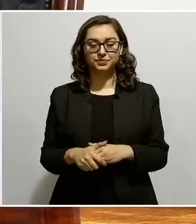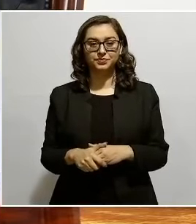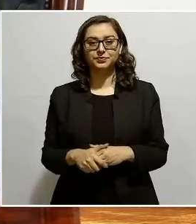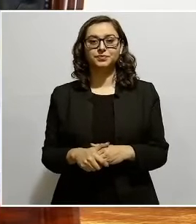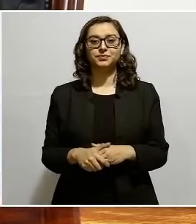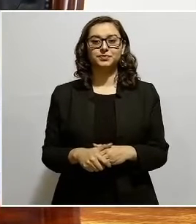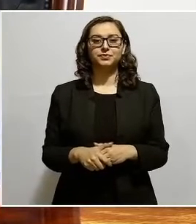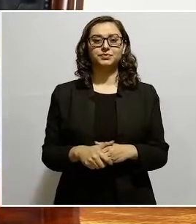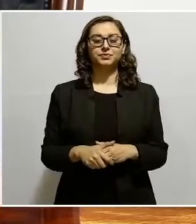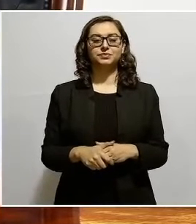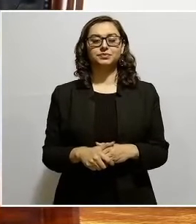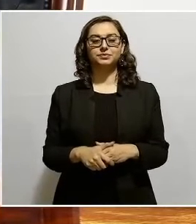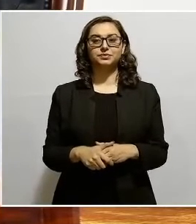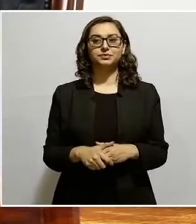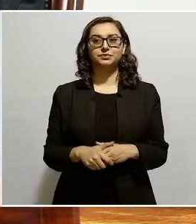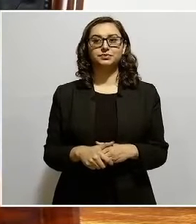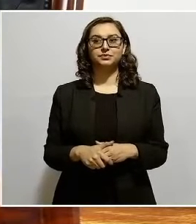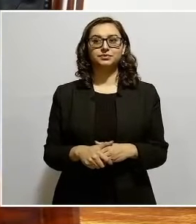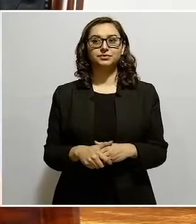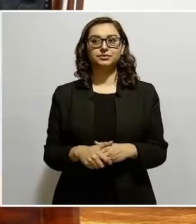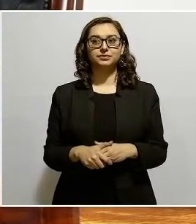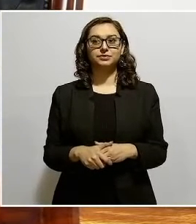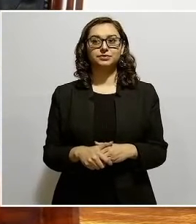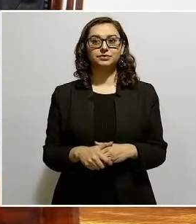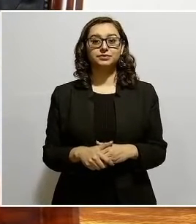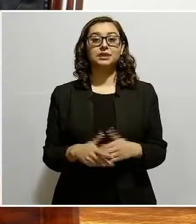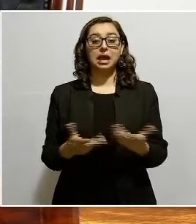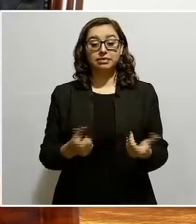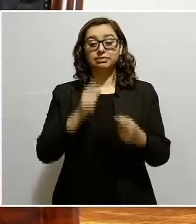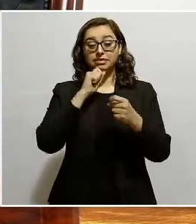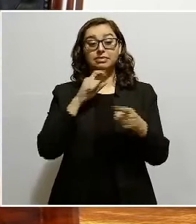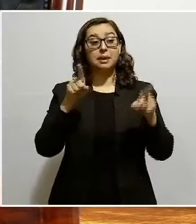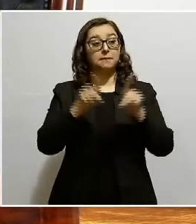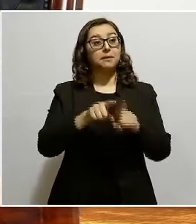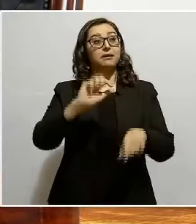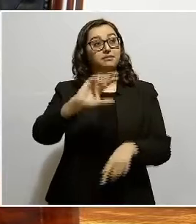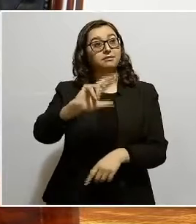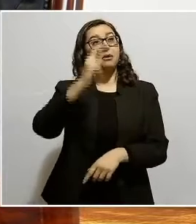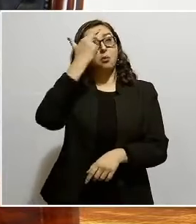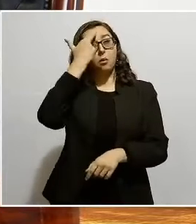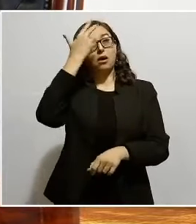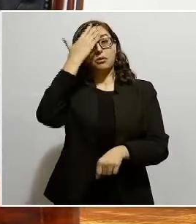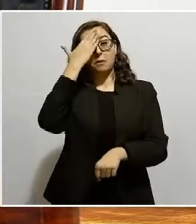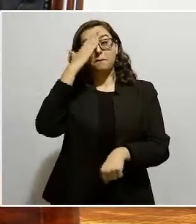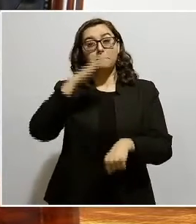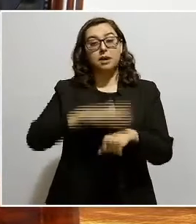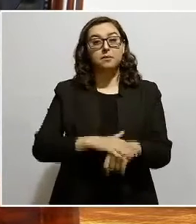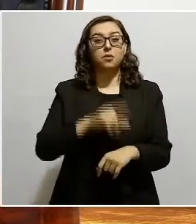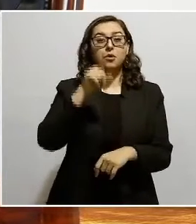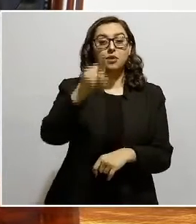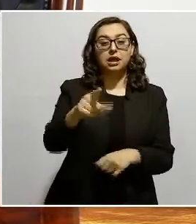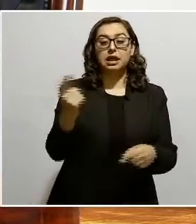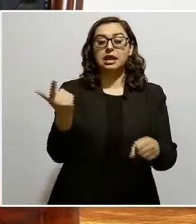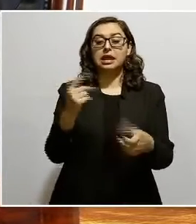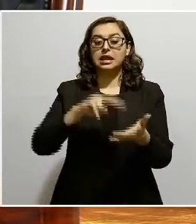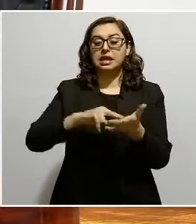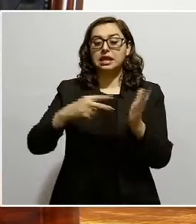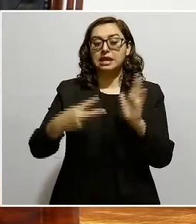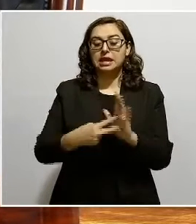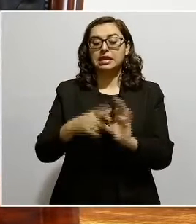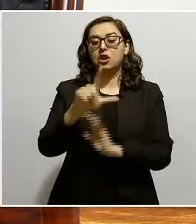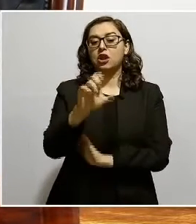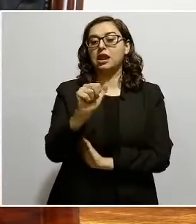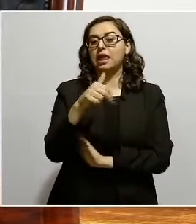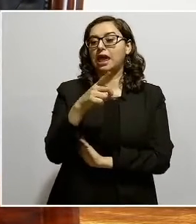Tampoco podría olvidar la vez que lo acompañé a una entrevista con el ingeniero Leandro Rovirosa Guade, quien